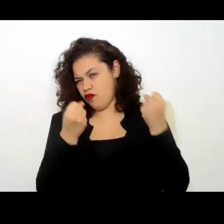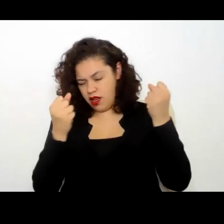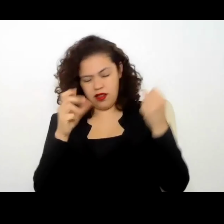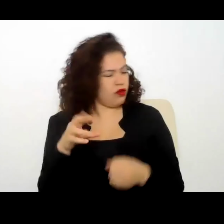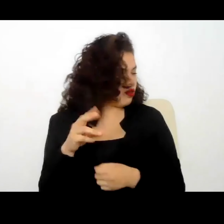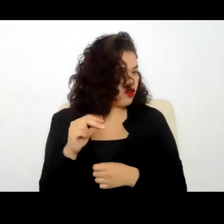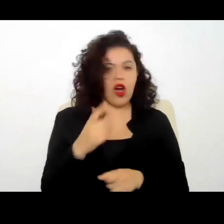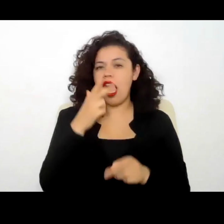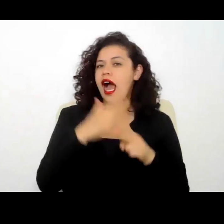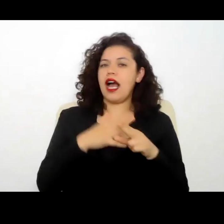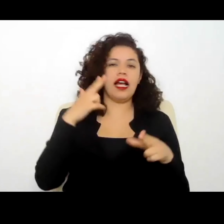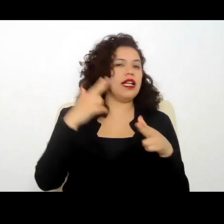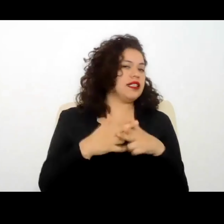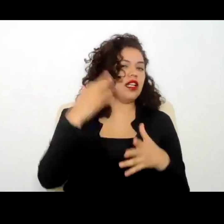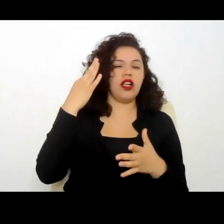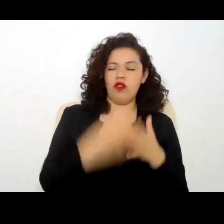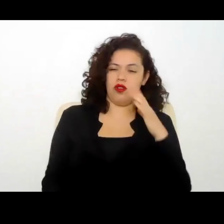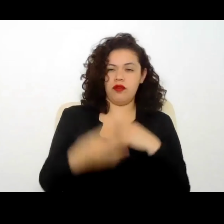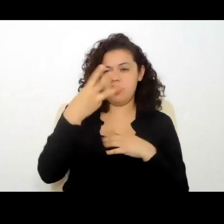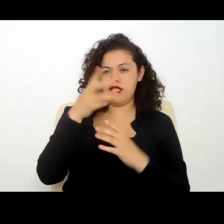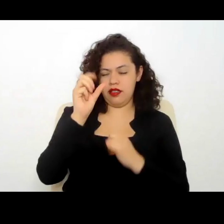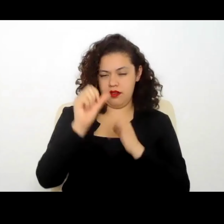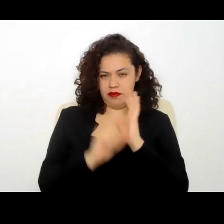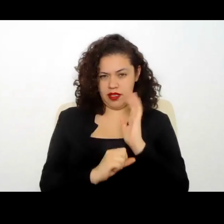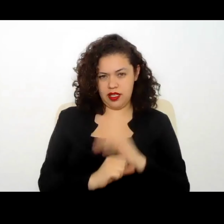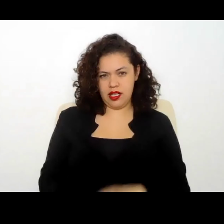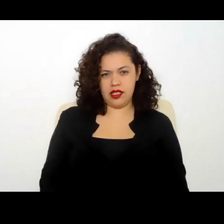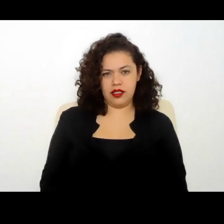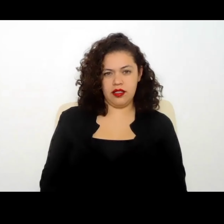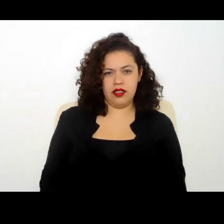sino hasta el último trimestre. Digamos, entre